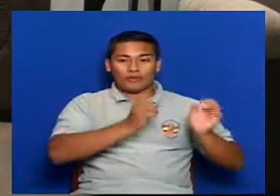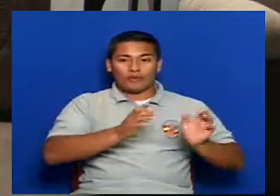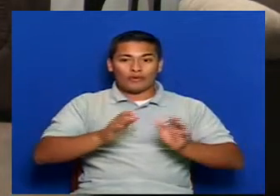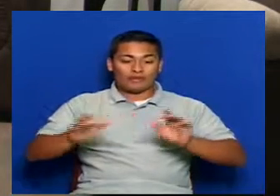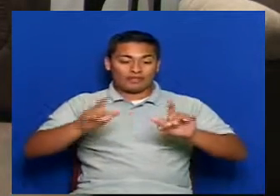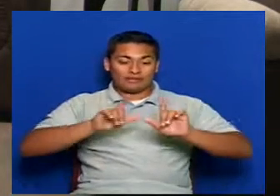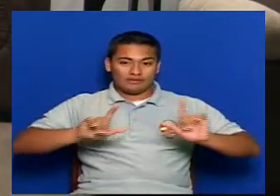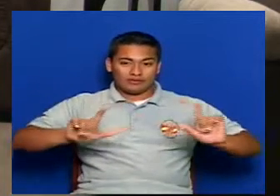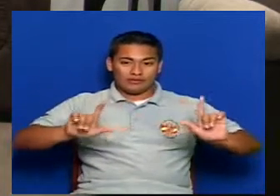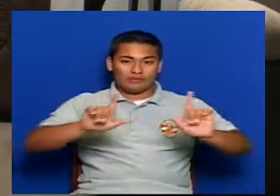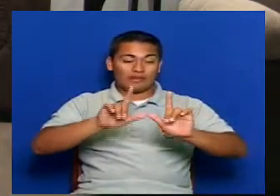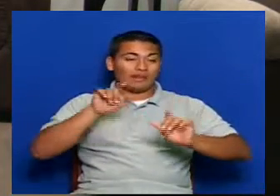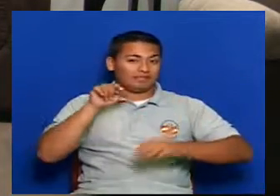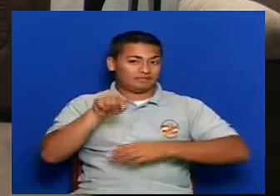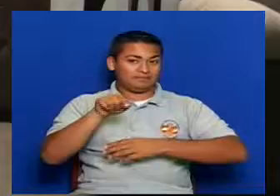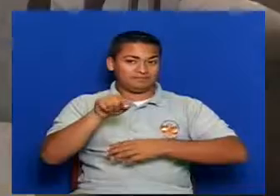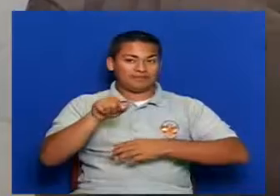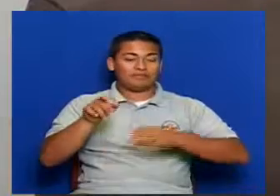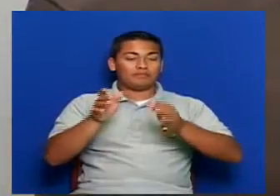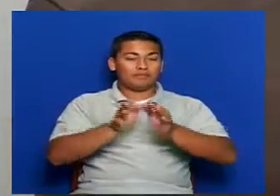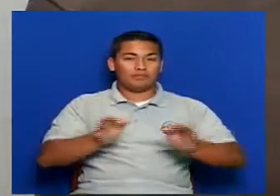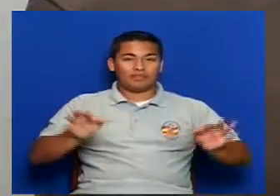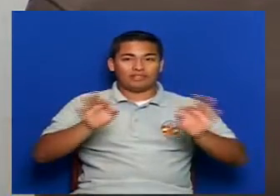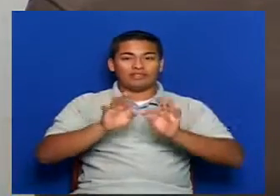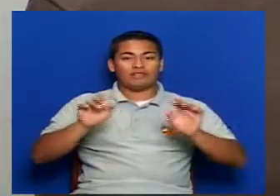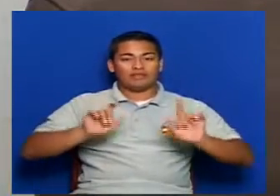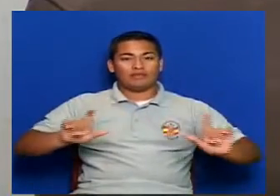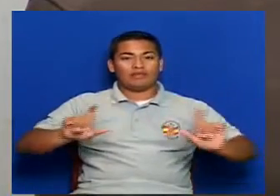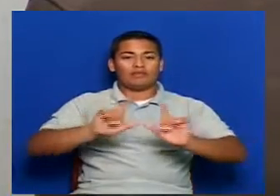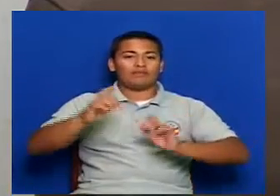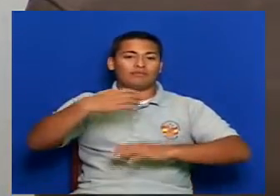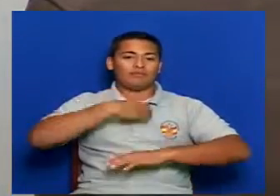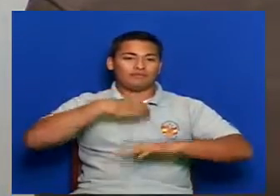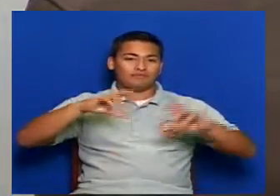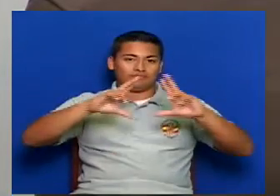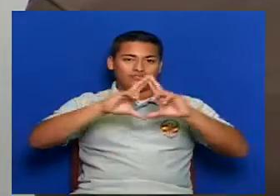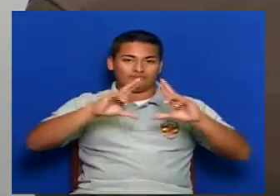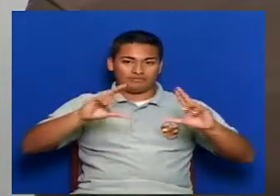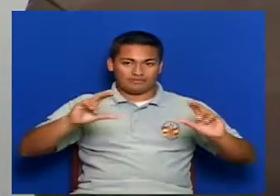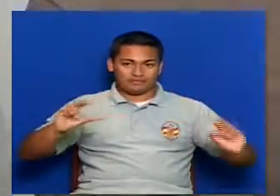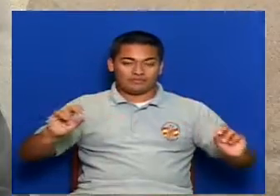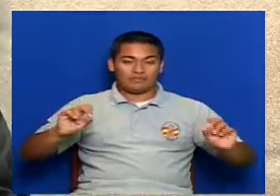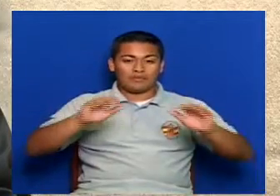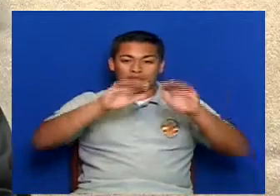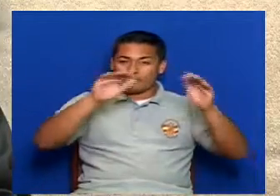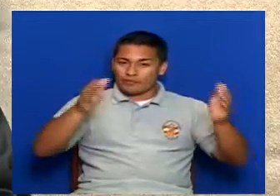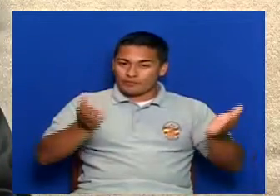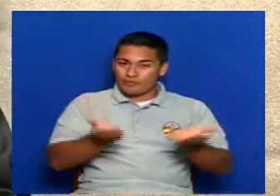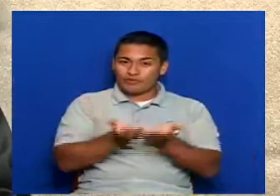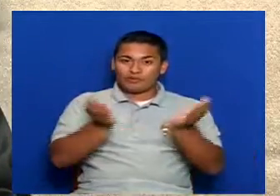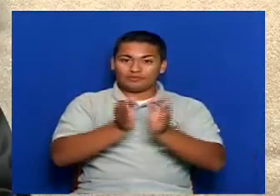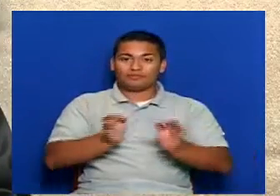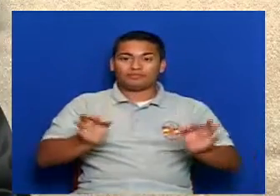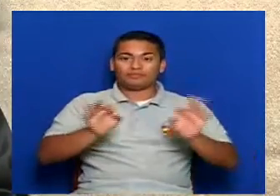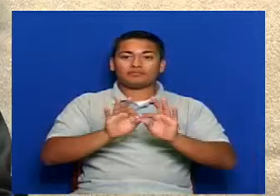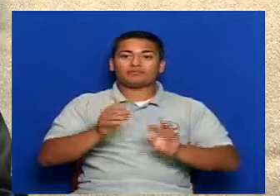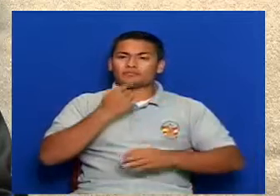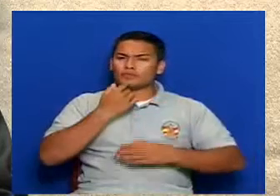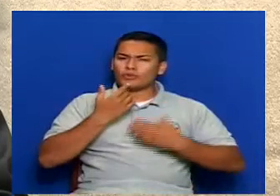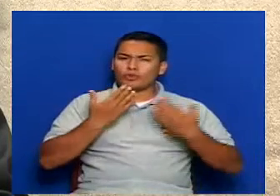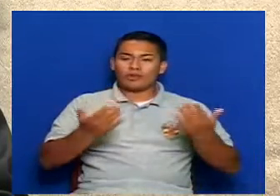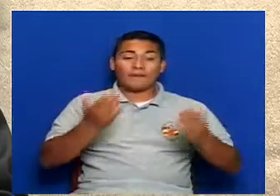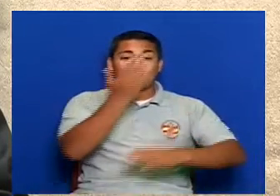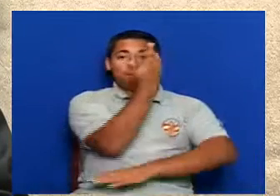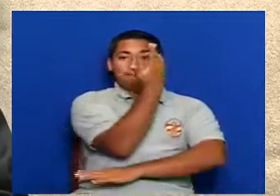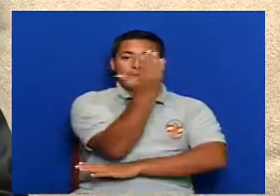en esta zona y es una de las zonas importantes para el país importante para el mundo porque los aguas ha